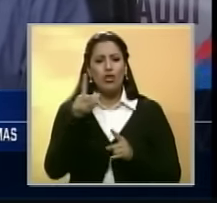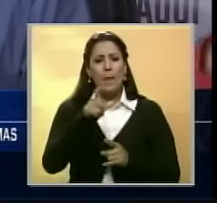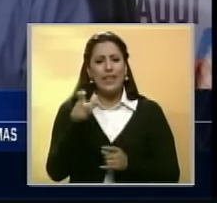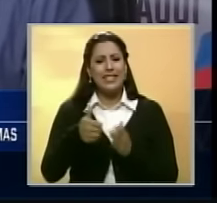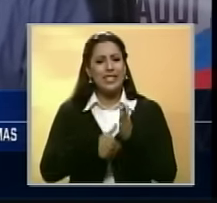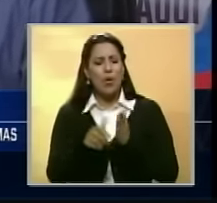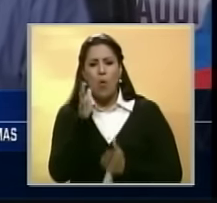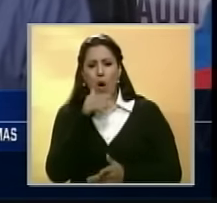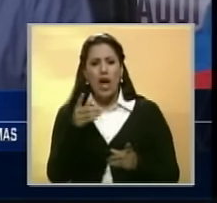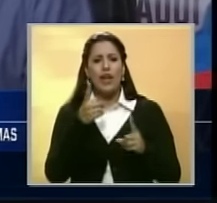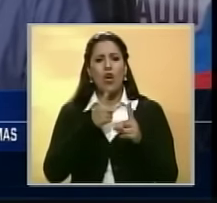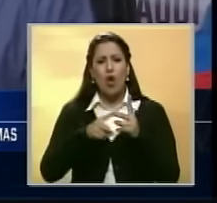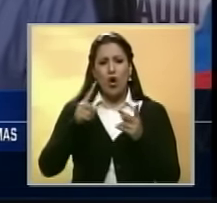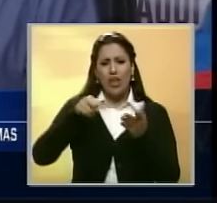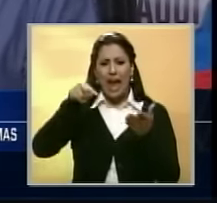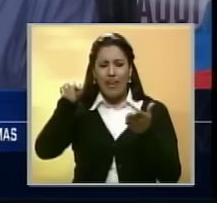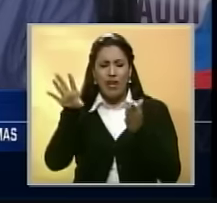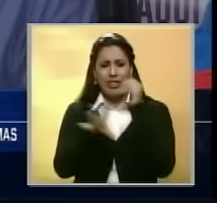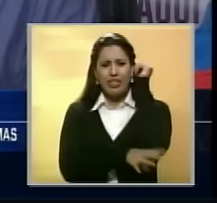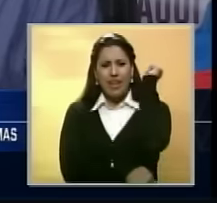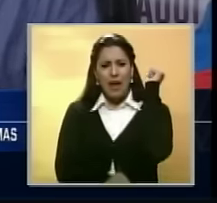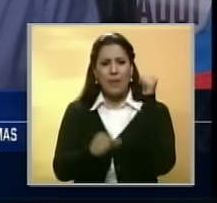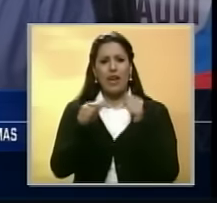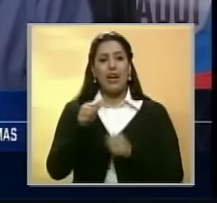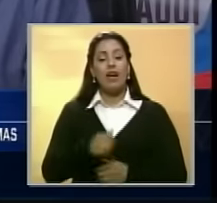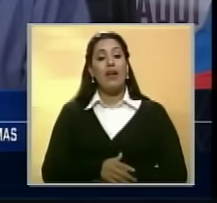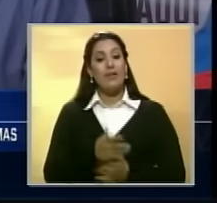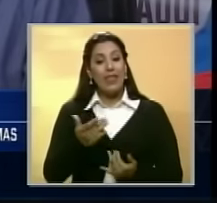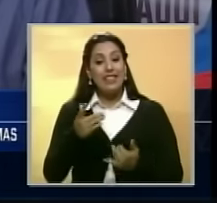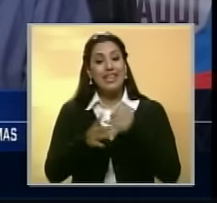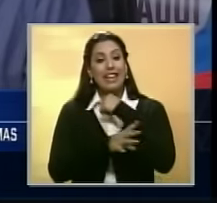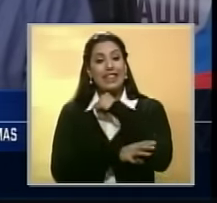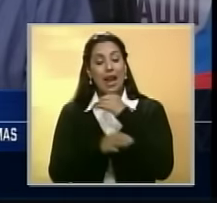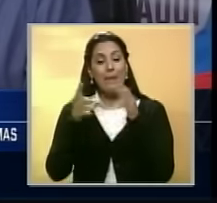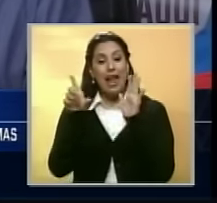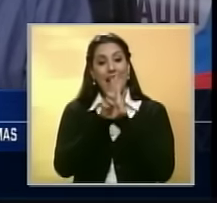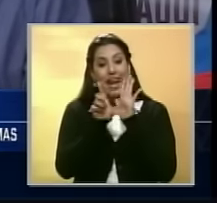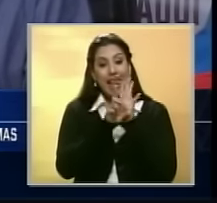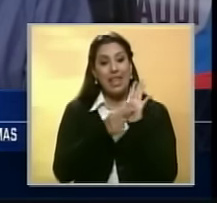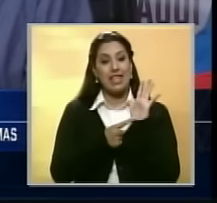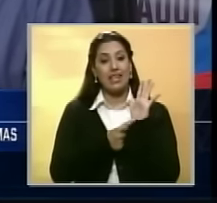tienen cédula, a la caligrafía similar, a la huella defectuosa. Pero esto es un fraude a la ley.